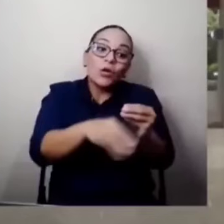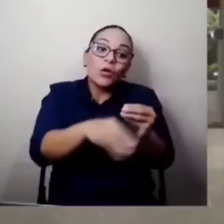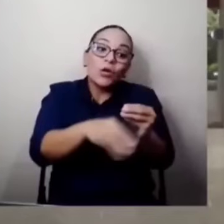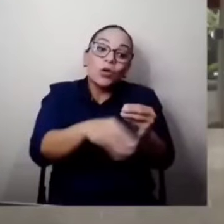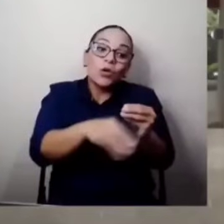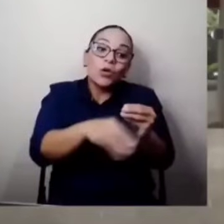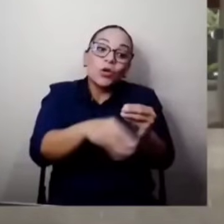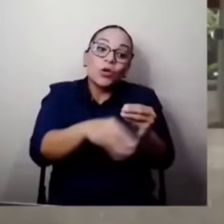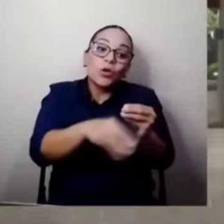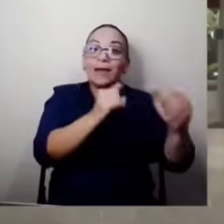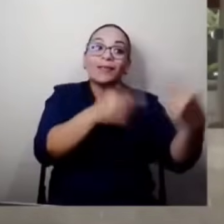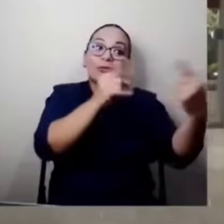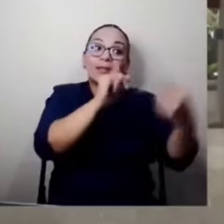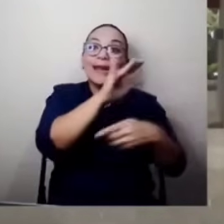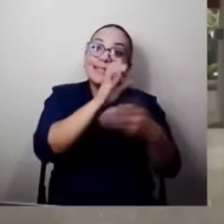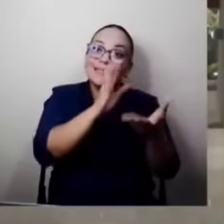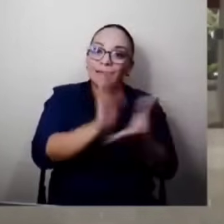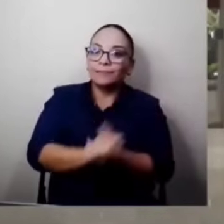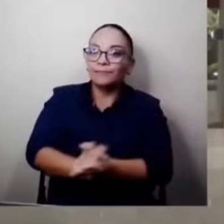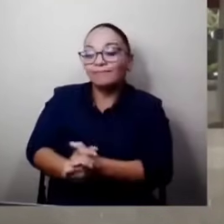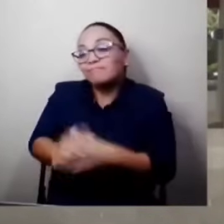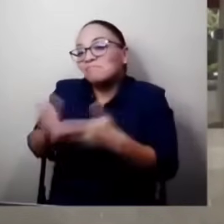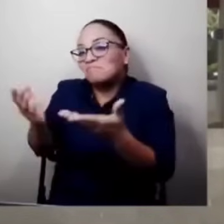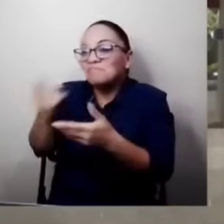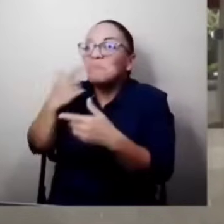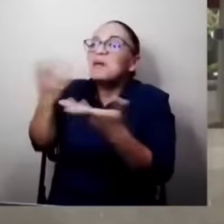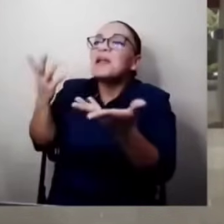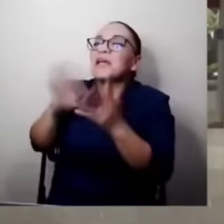De, ¿para qué especular más qué fue lo que pasó ahí?